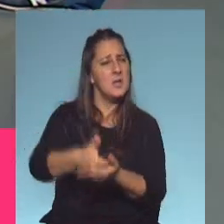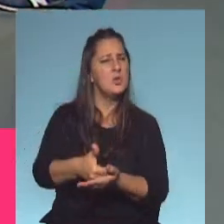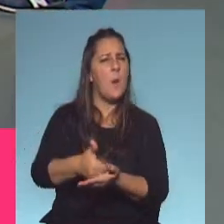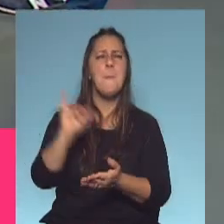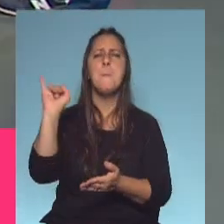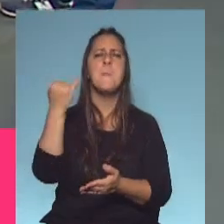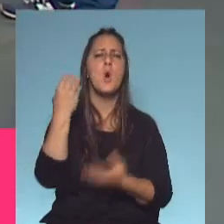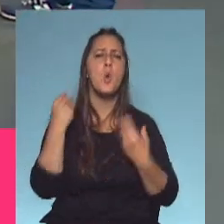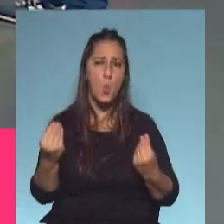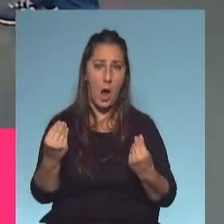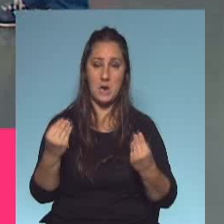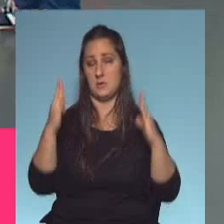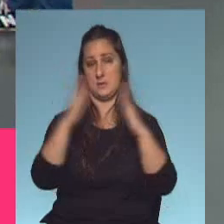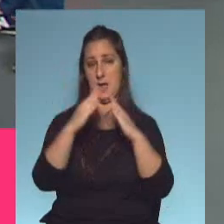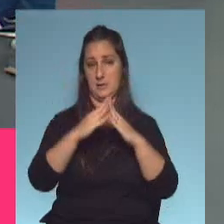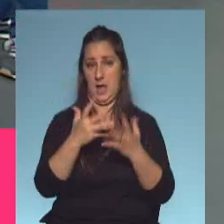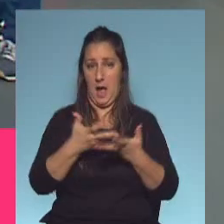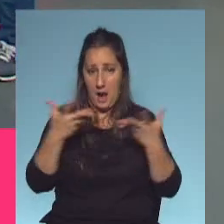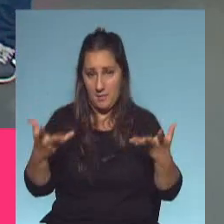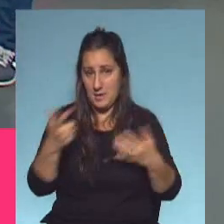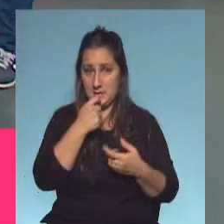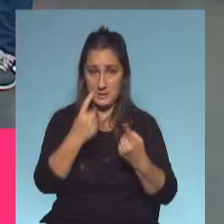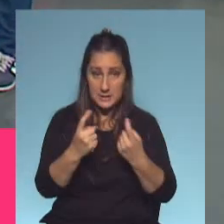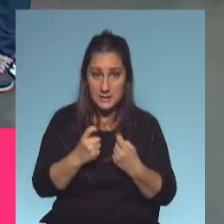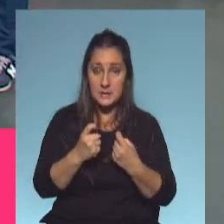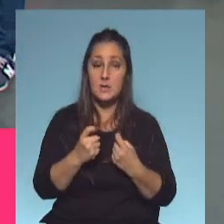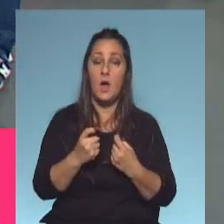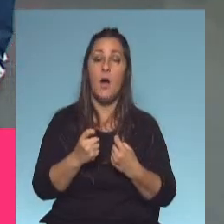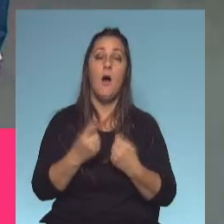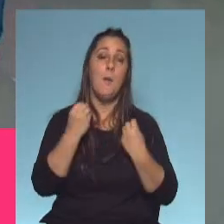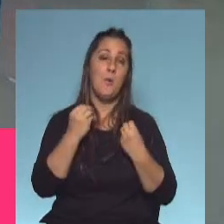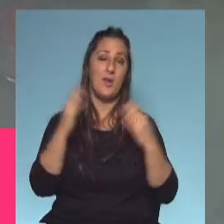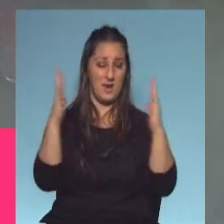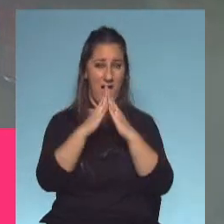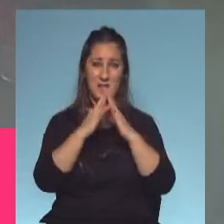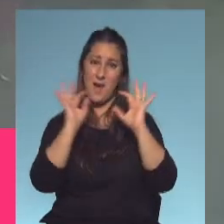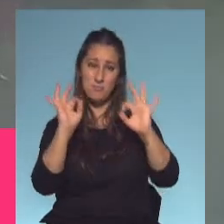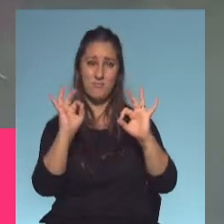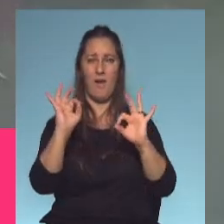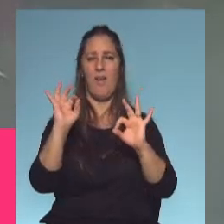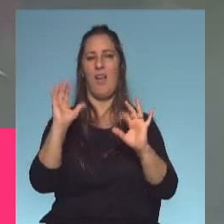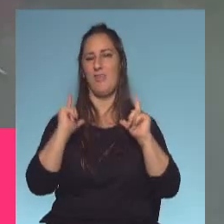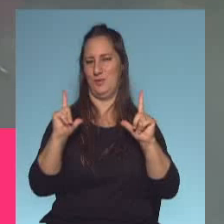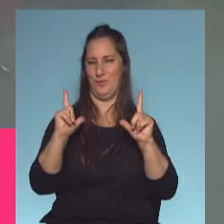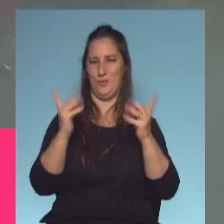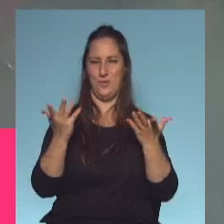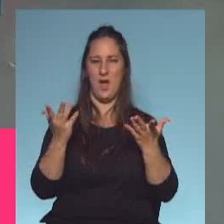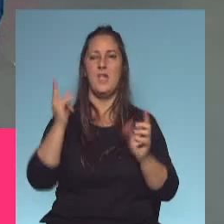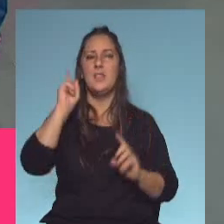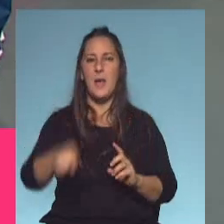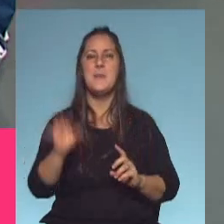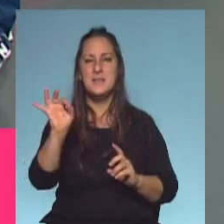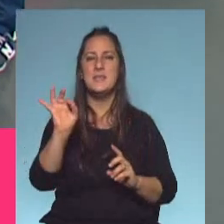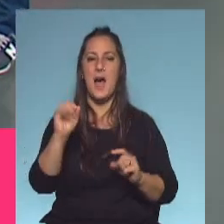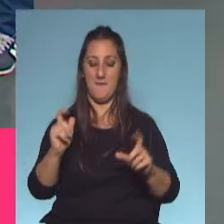un es agrandar tu casa, digo, si necesitas, porque es algo que lo disfrutás vos y aparte que sabés que se